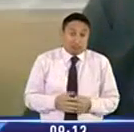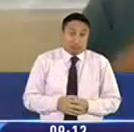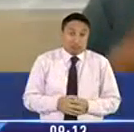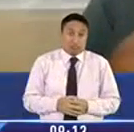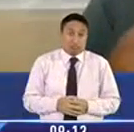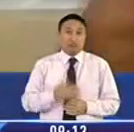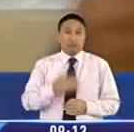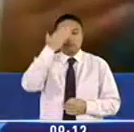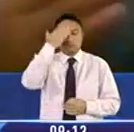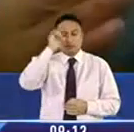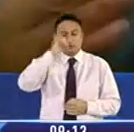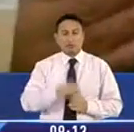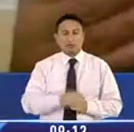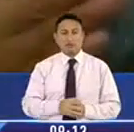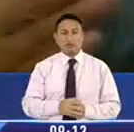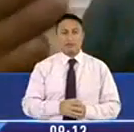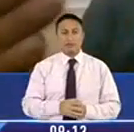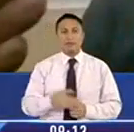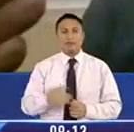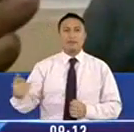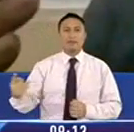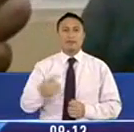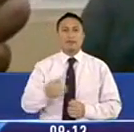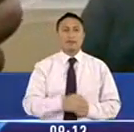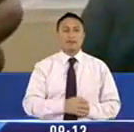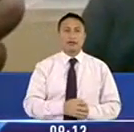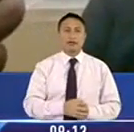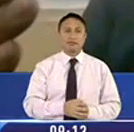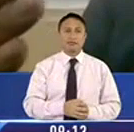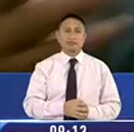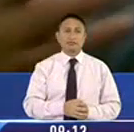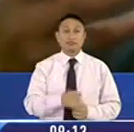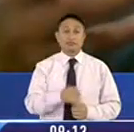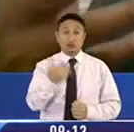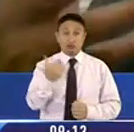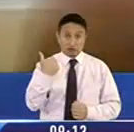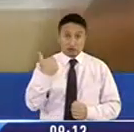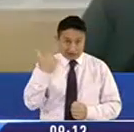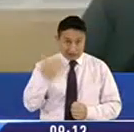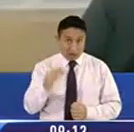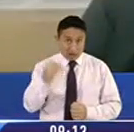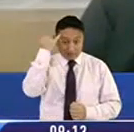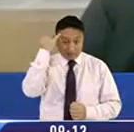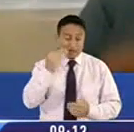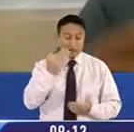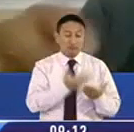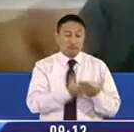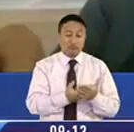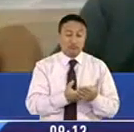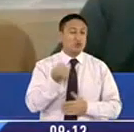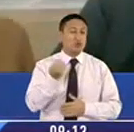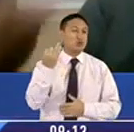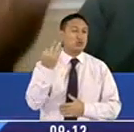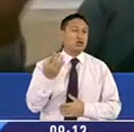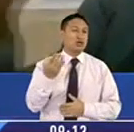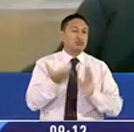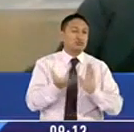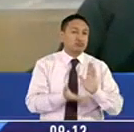conocer cuál es el verdadero, si es que tienen por lo menos estudio, el